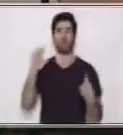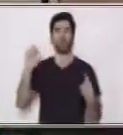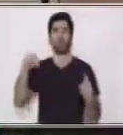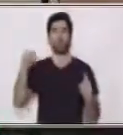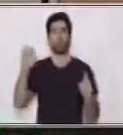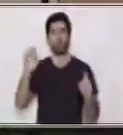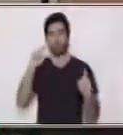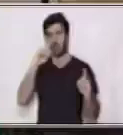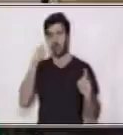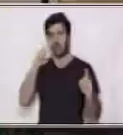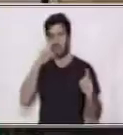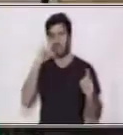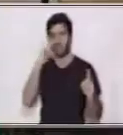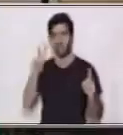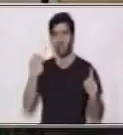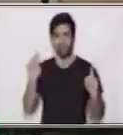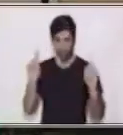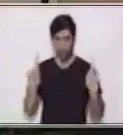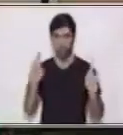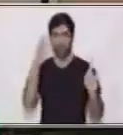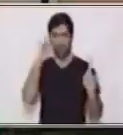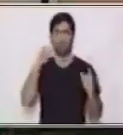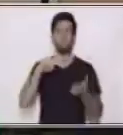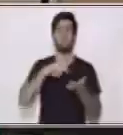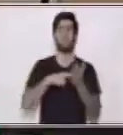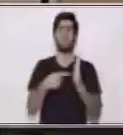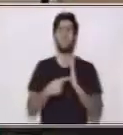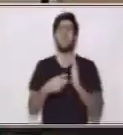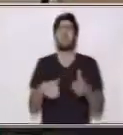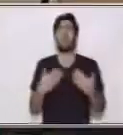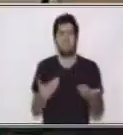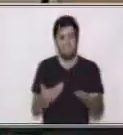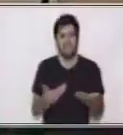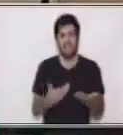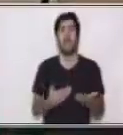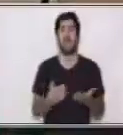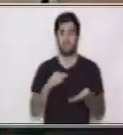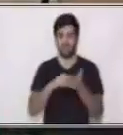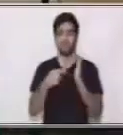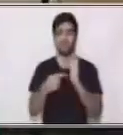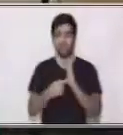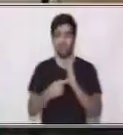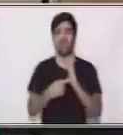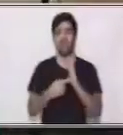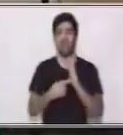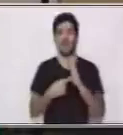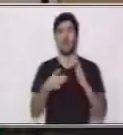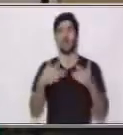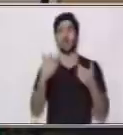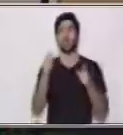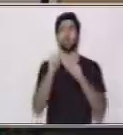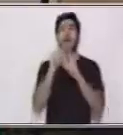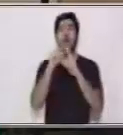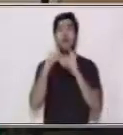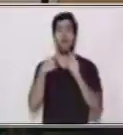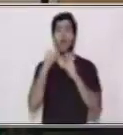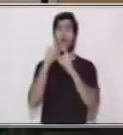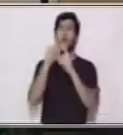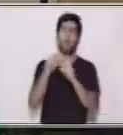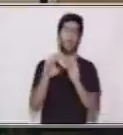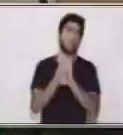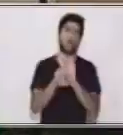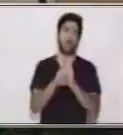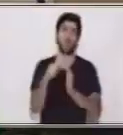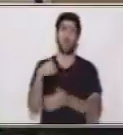Establecimos que el significado es todo lo que evoca una palabra. Es decir, si yo te menciono la